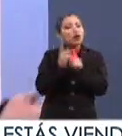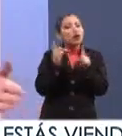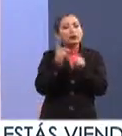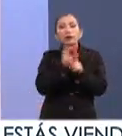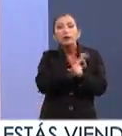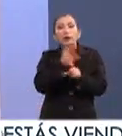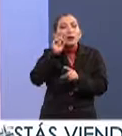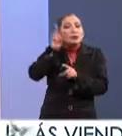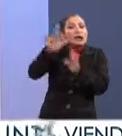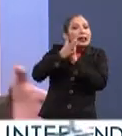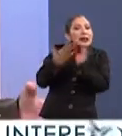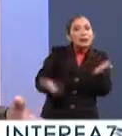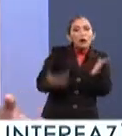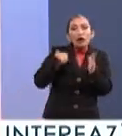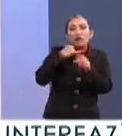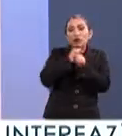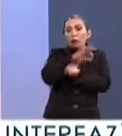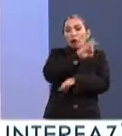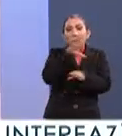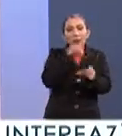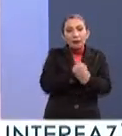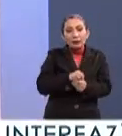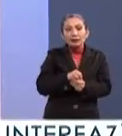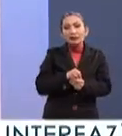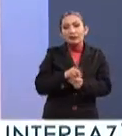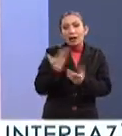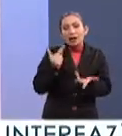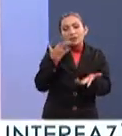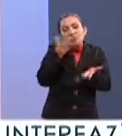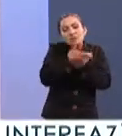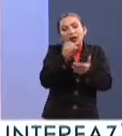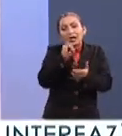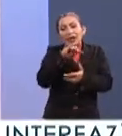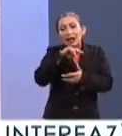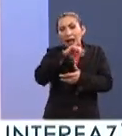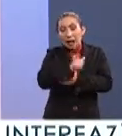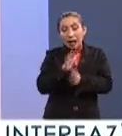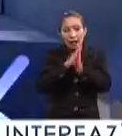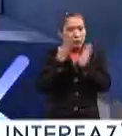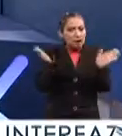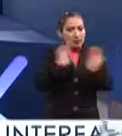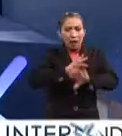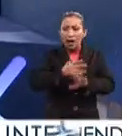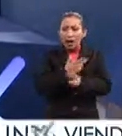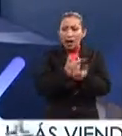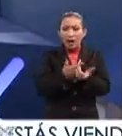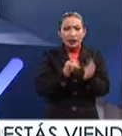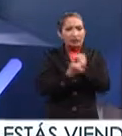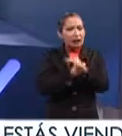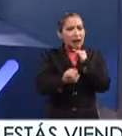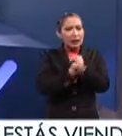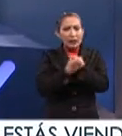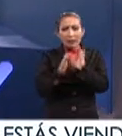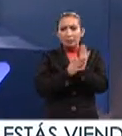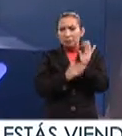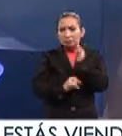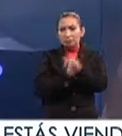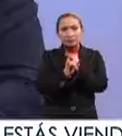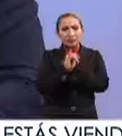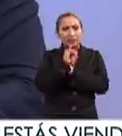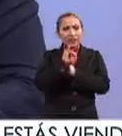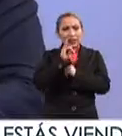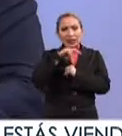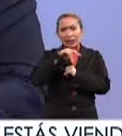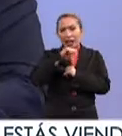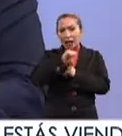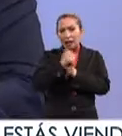pueden consultar este libro y toda la información y acercarse al INEA? Mira, el libro ya está disponible en línea, ya está en la página del INEA de la